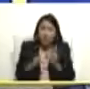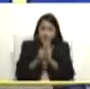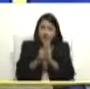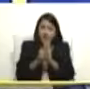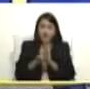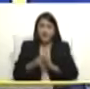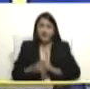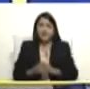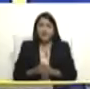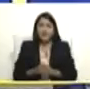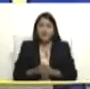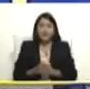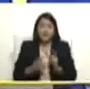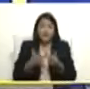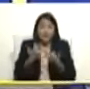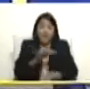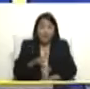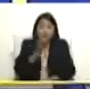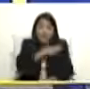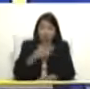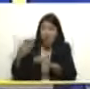que agrava las tensiones con Guyana.